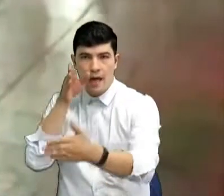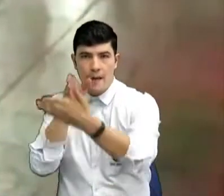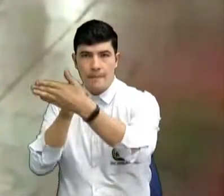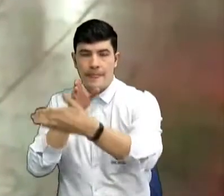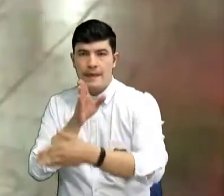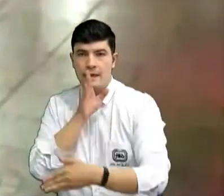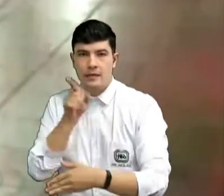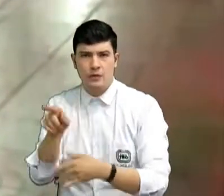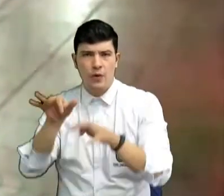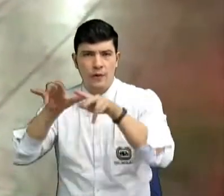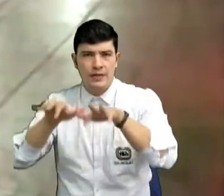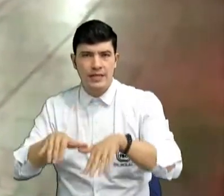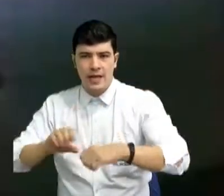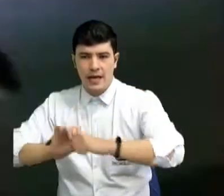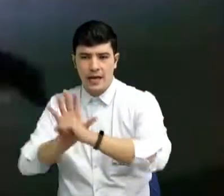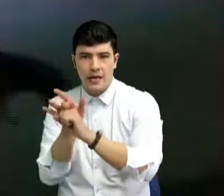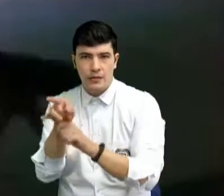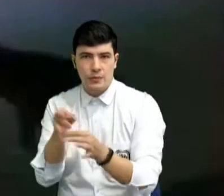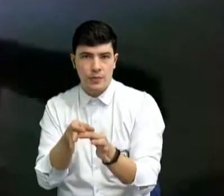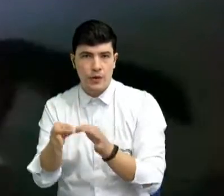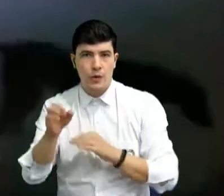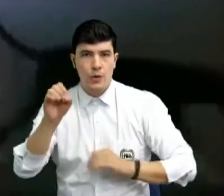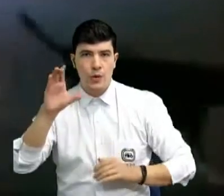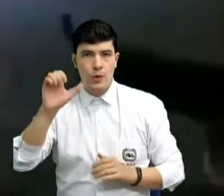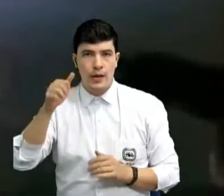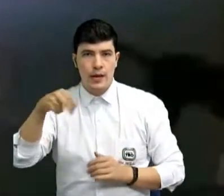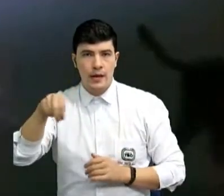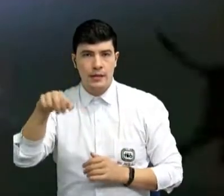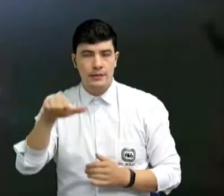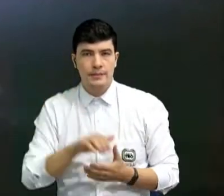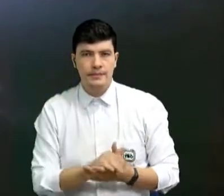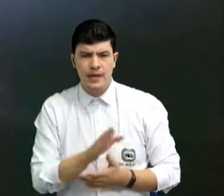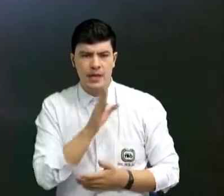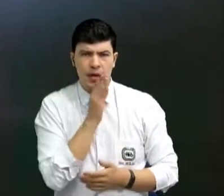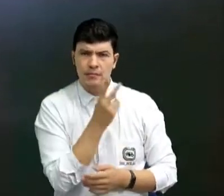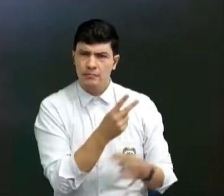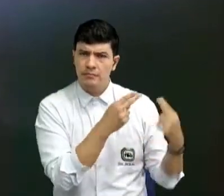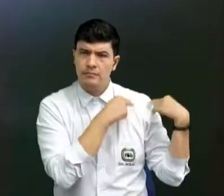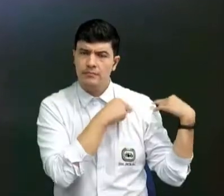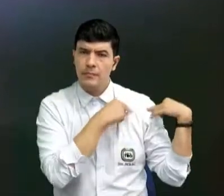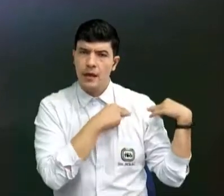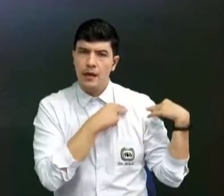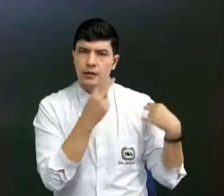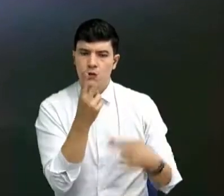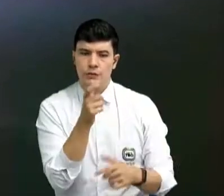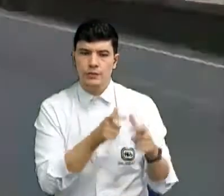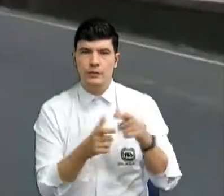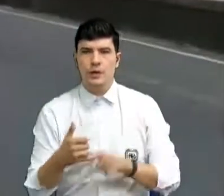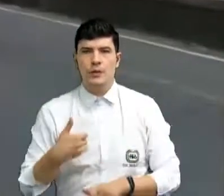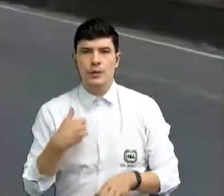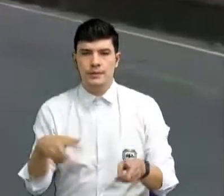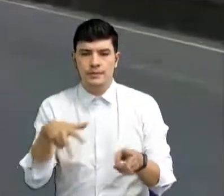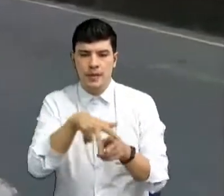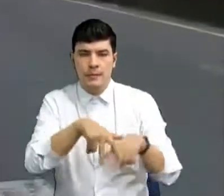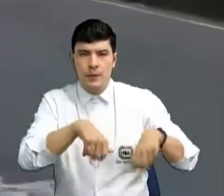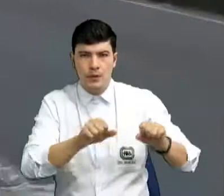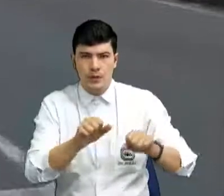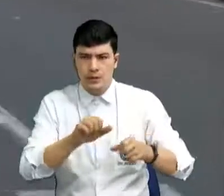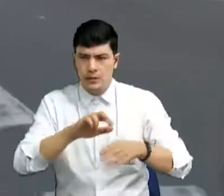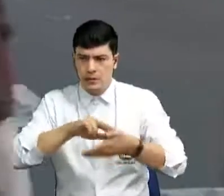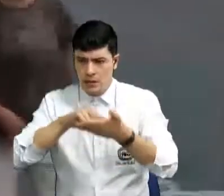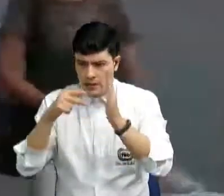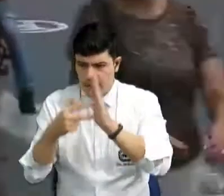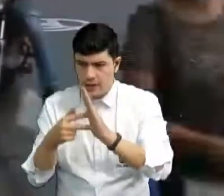de la telefonía Claro en Ocaña. Por dos jóvenes que se desplazaban en motocicleta, se descarta que los hechos obedezcan a retaliaciones